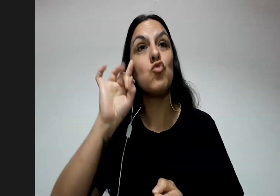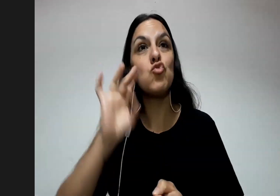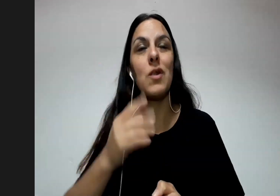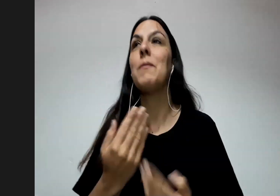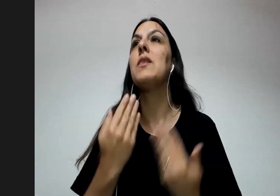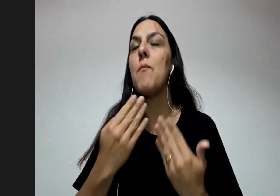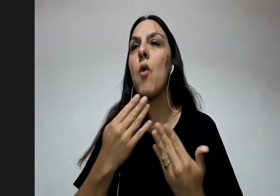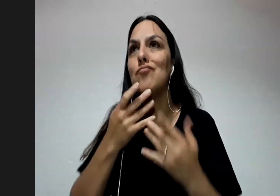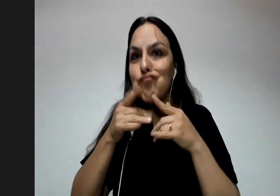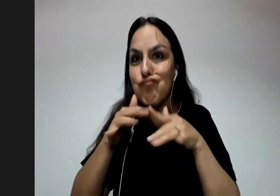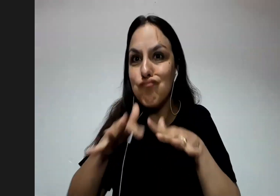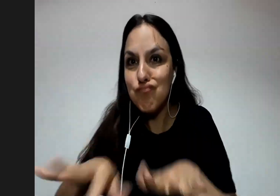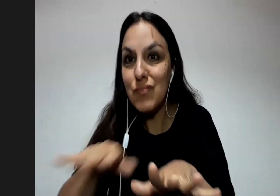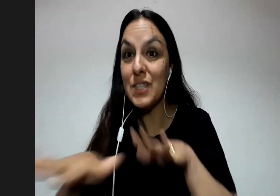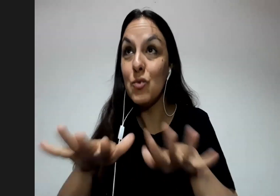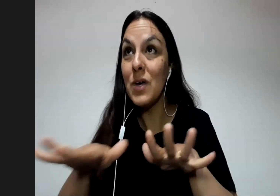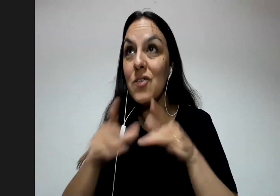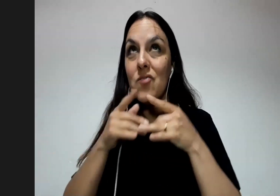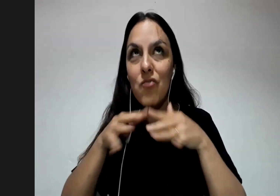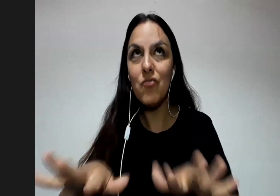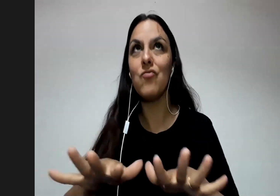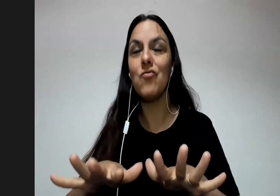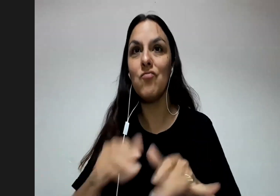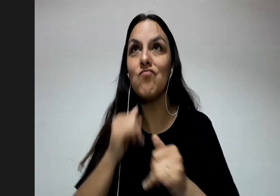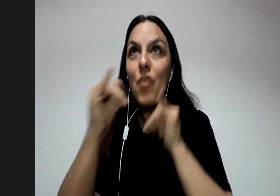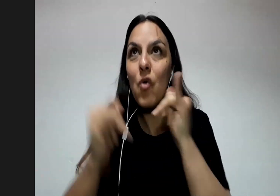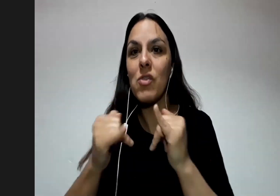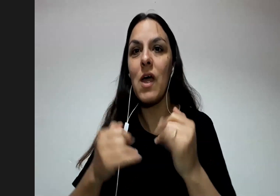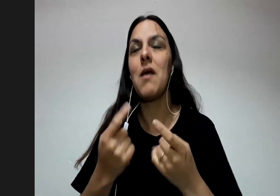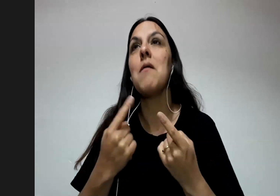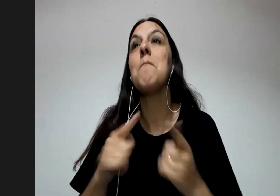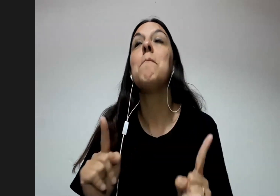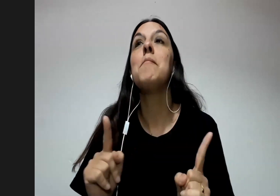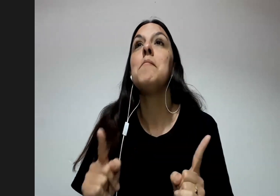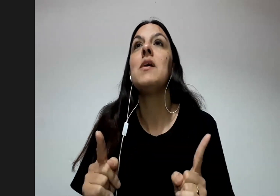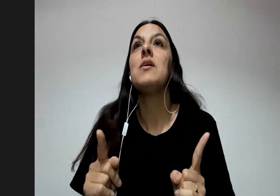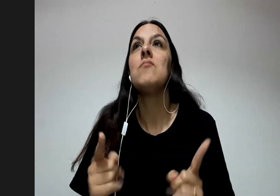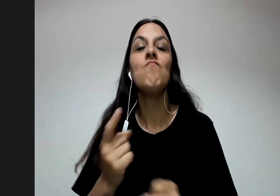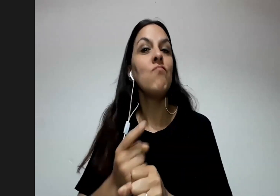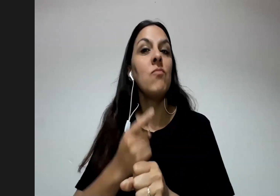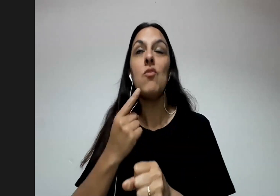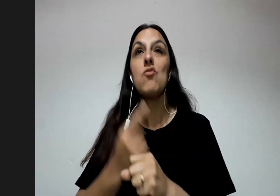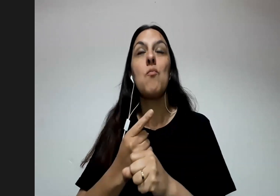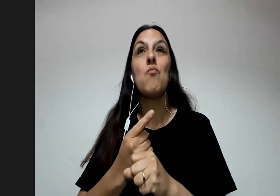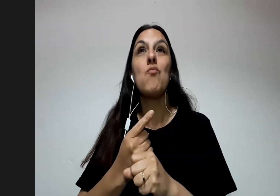esta situación, pero más allá de esto, no tenemos otra